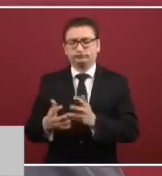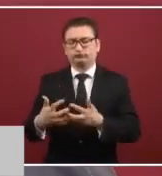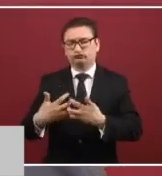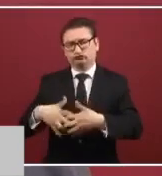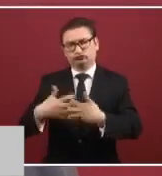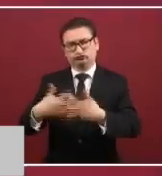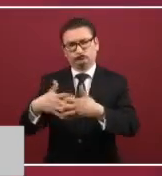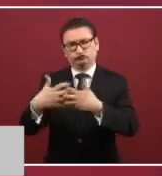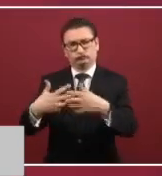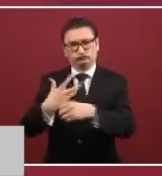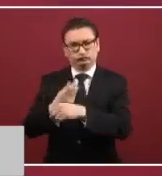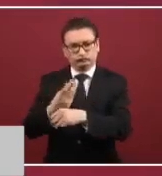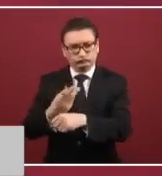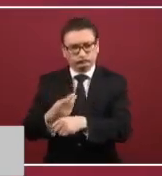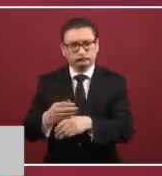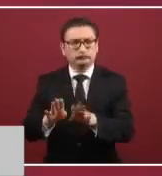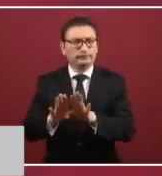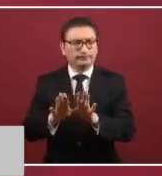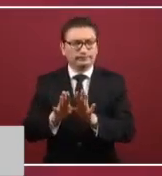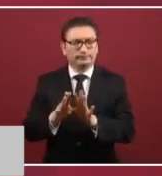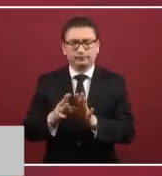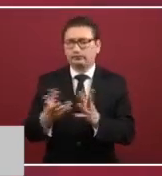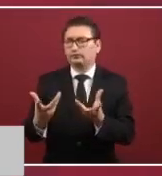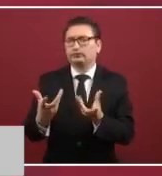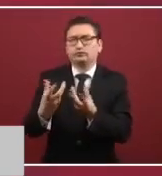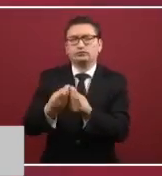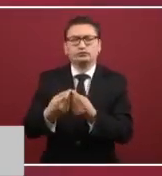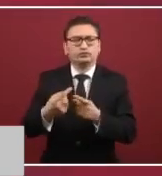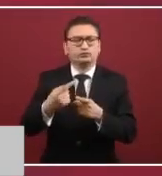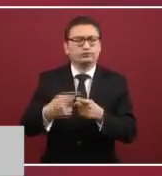con la coordinación,